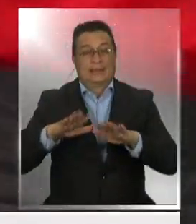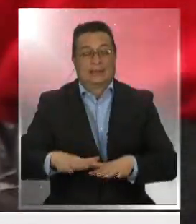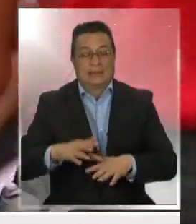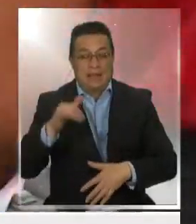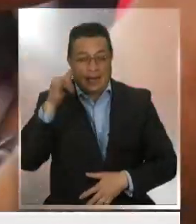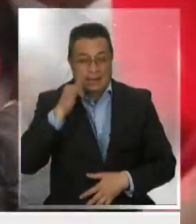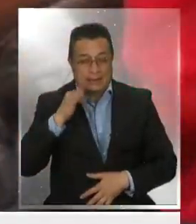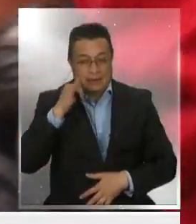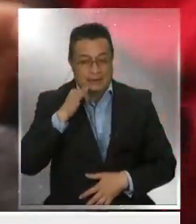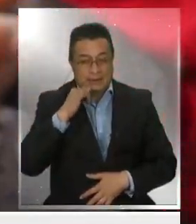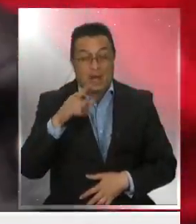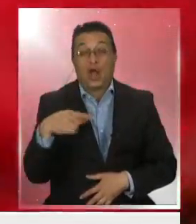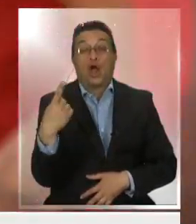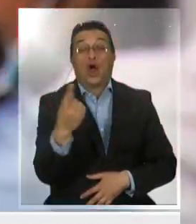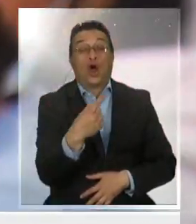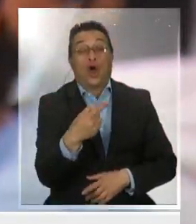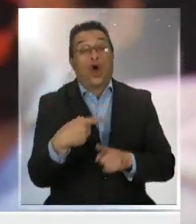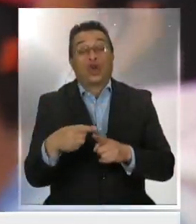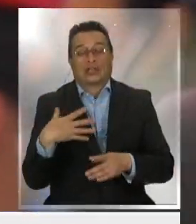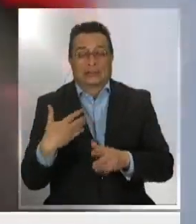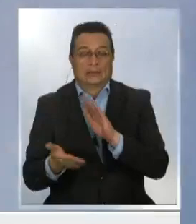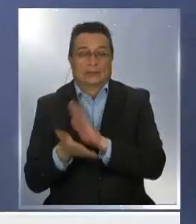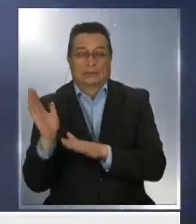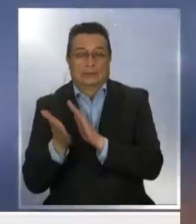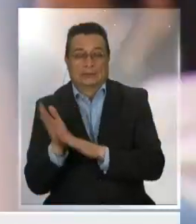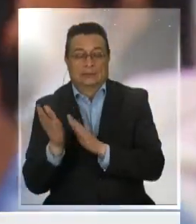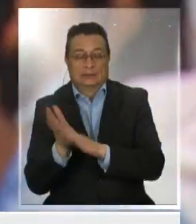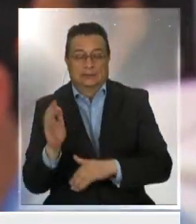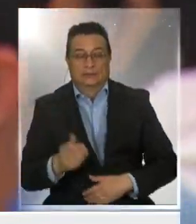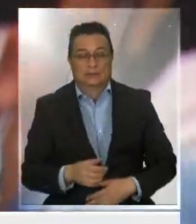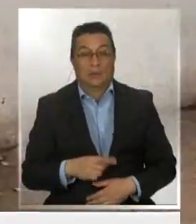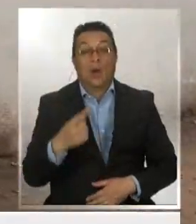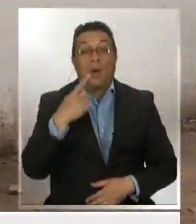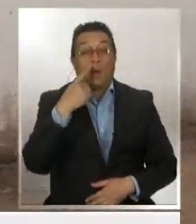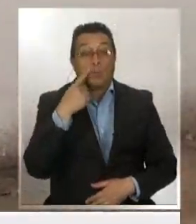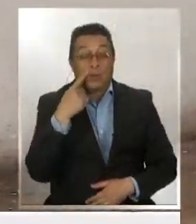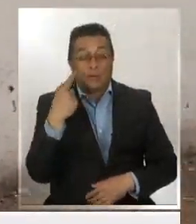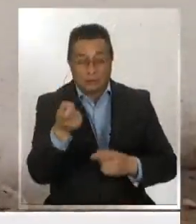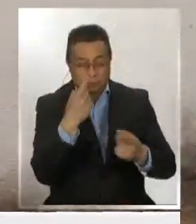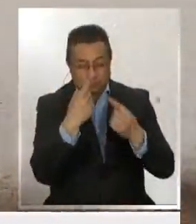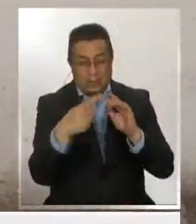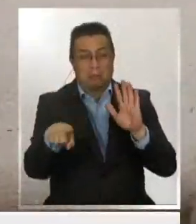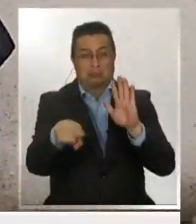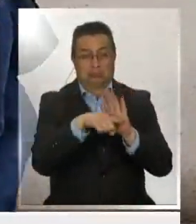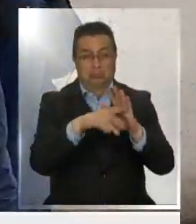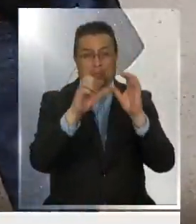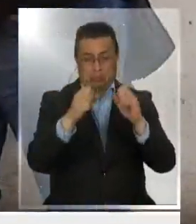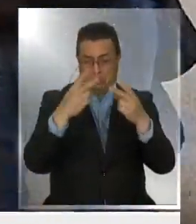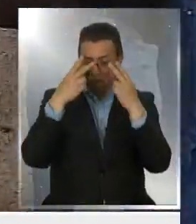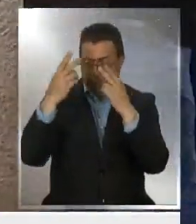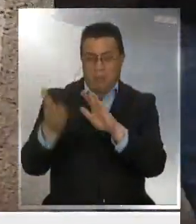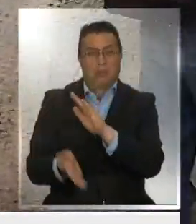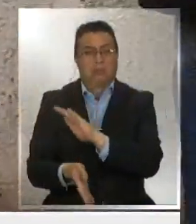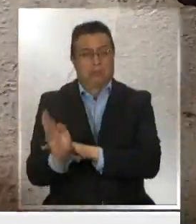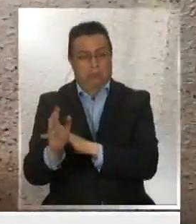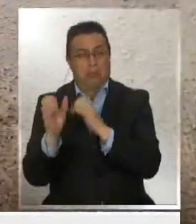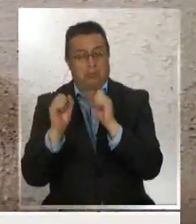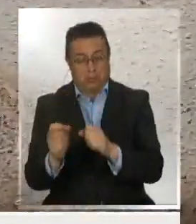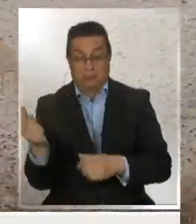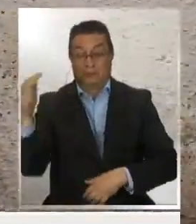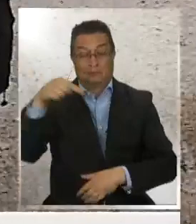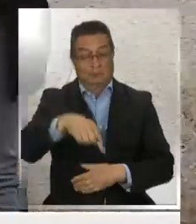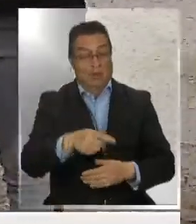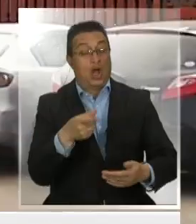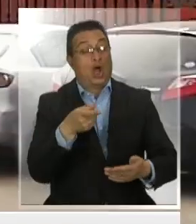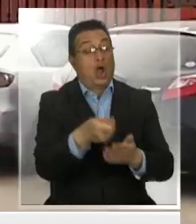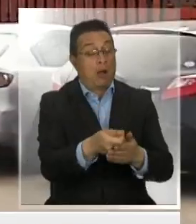El resto espera poder partir. Hicimos las pruebas, salimos negativos, nos dijeron que podíamos viajar. Llegamos acá al terminal a